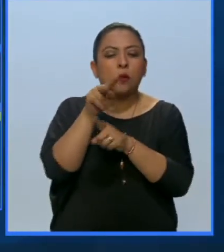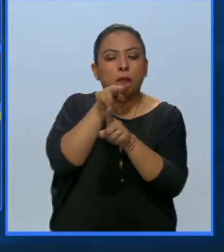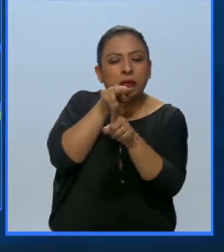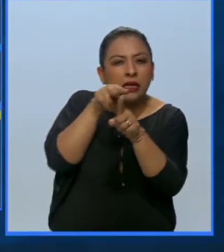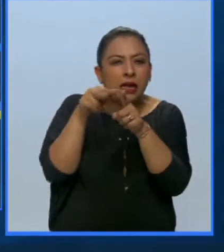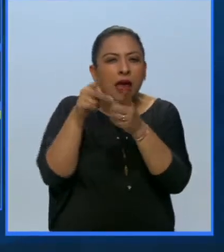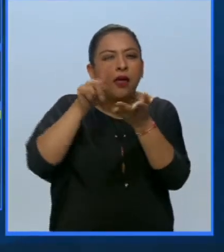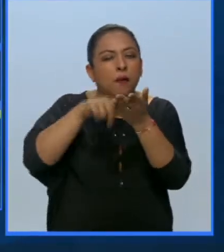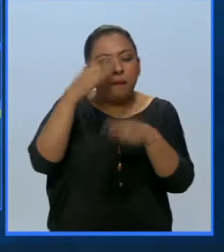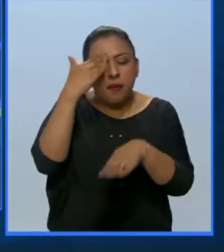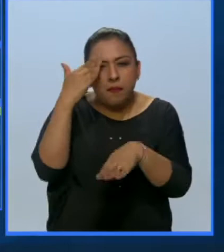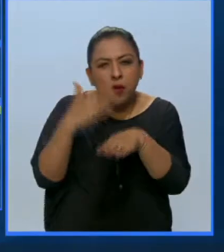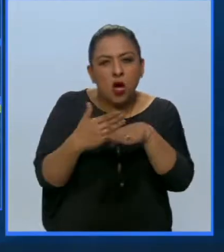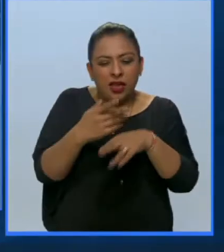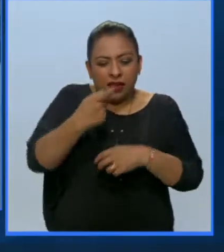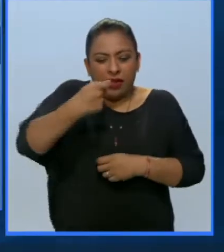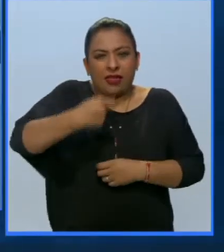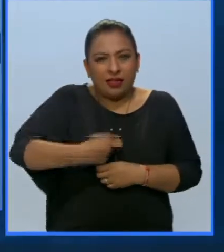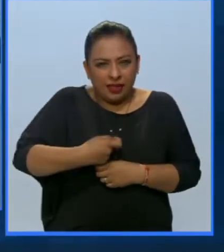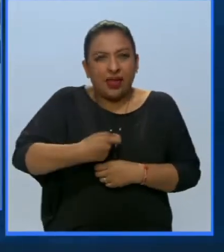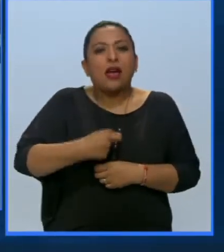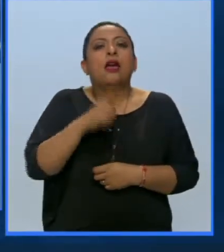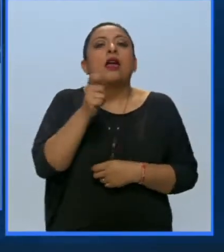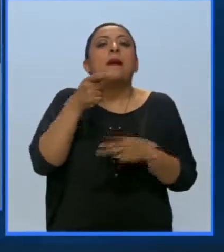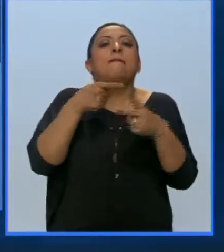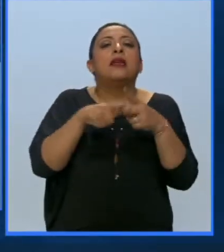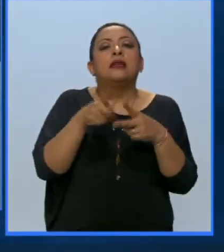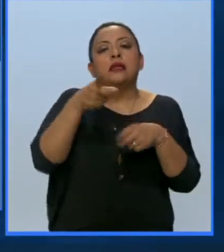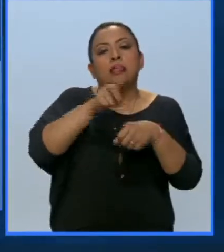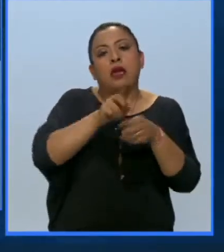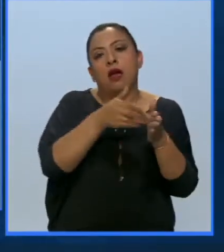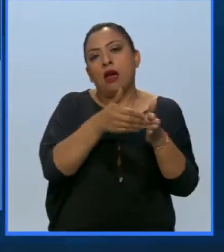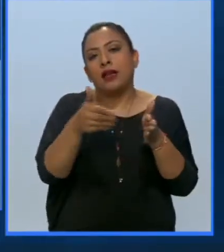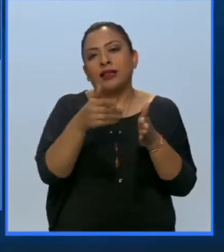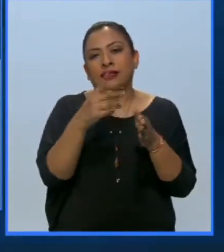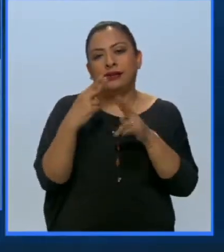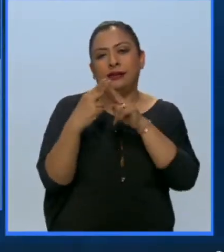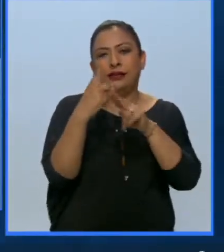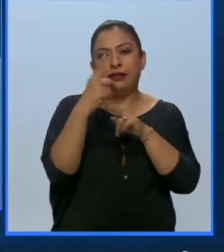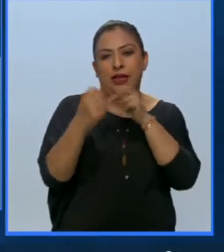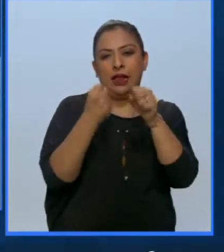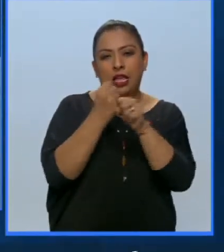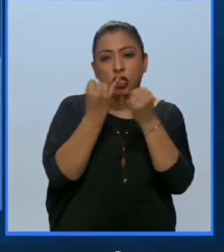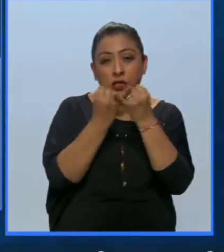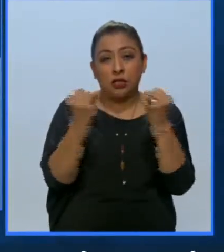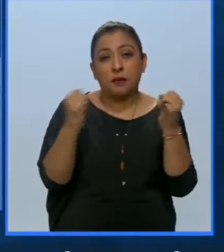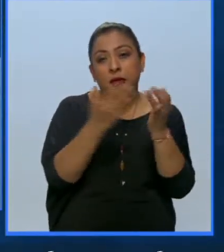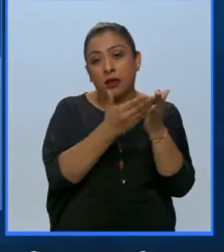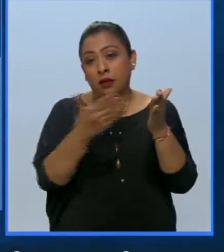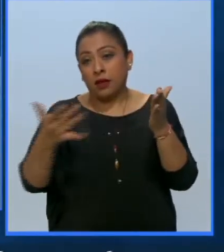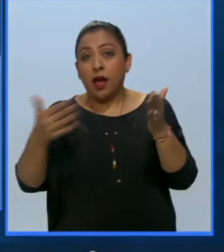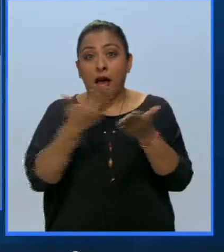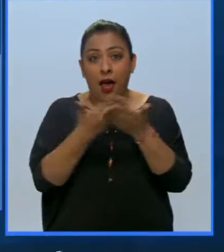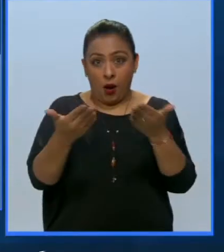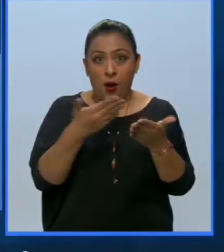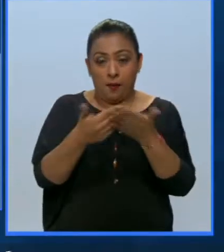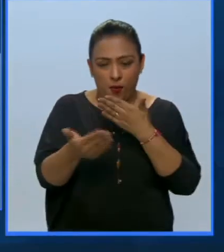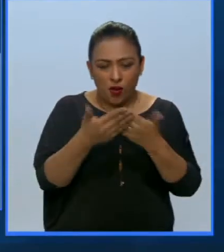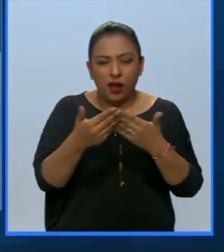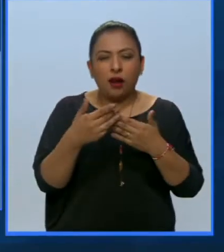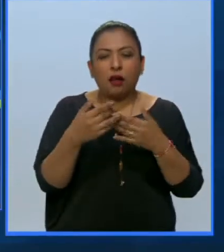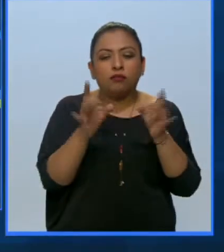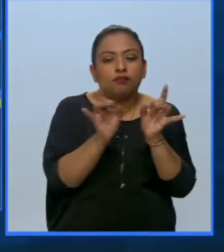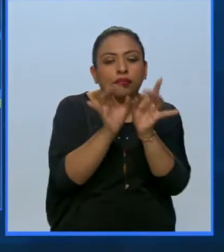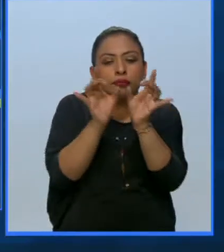generar una memoria y una identidad que va desde el día de la celebración del centenario de la independencia hasta la época actual. Entonces son momentos